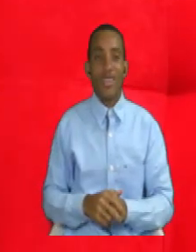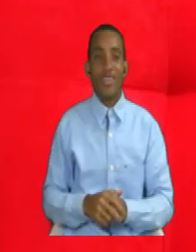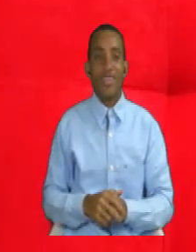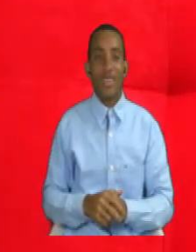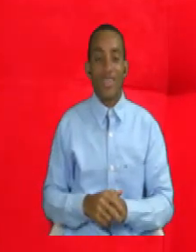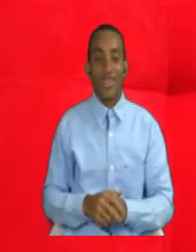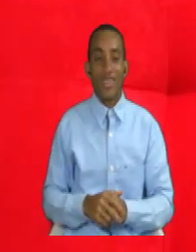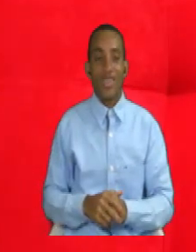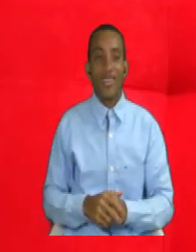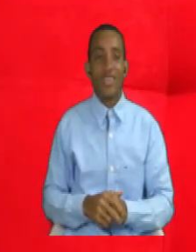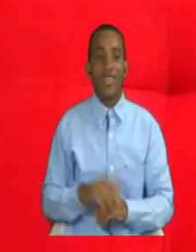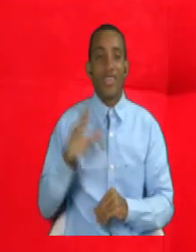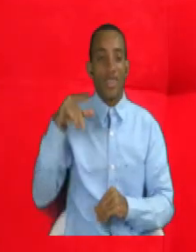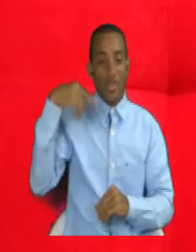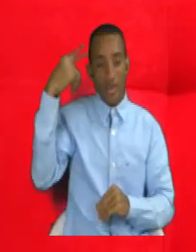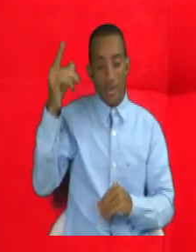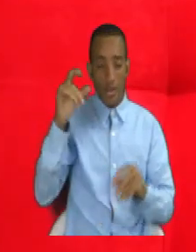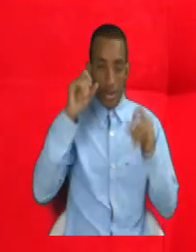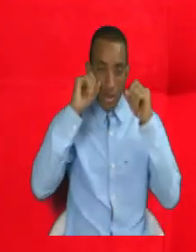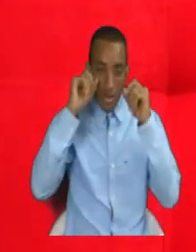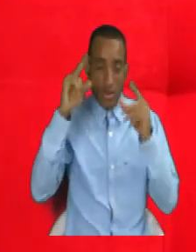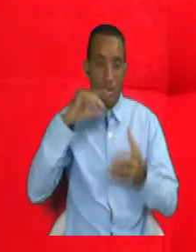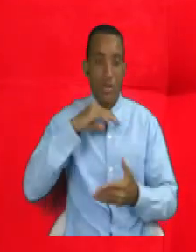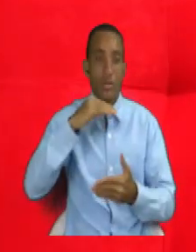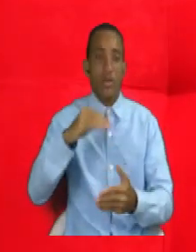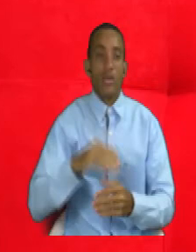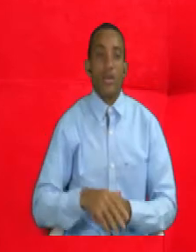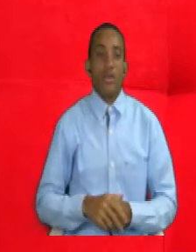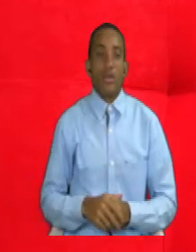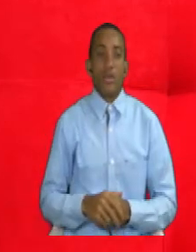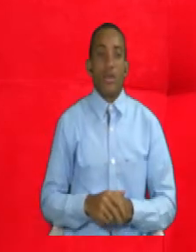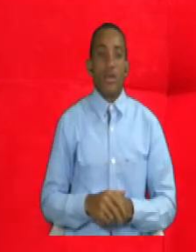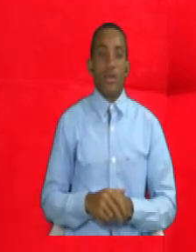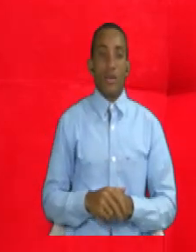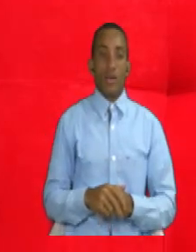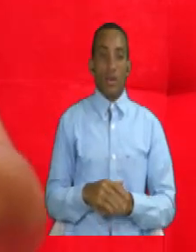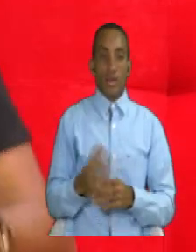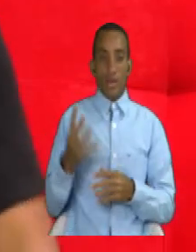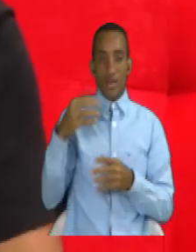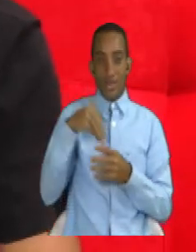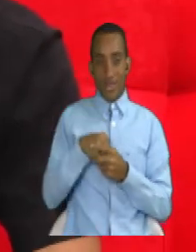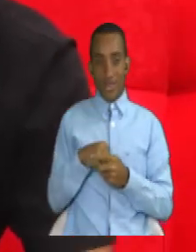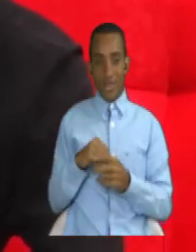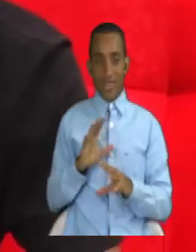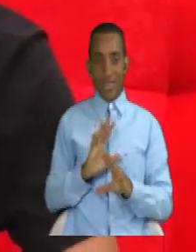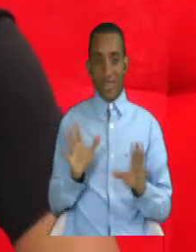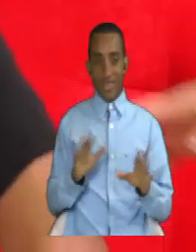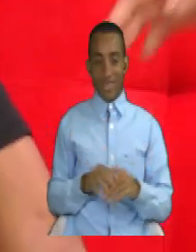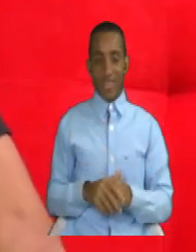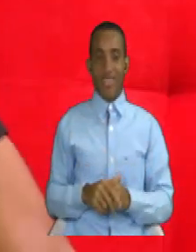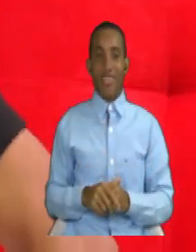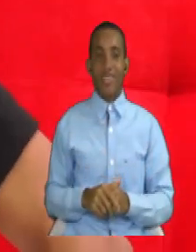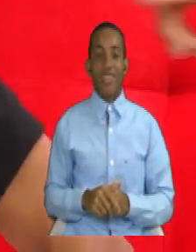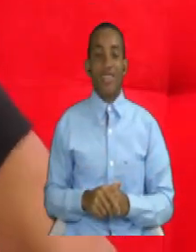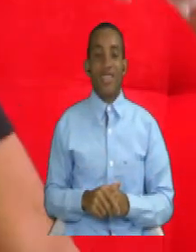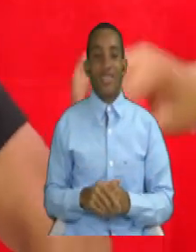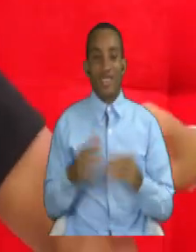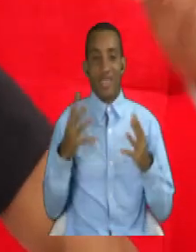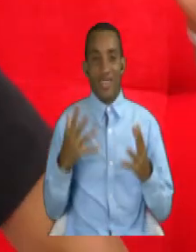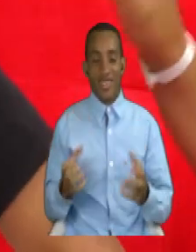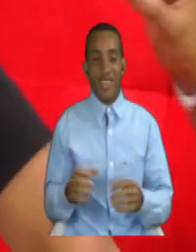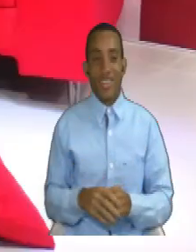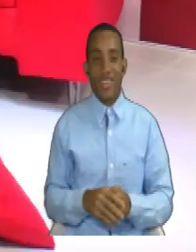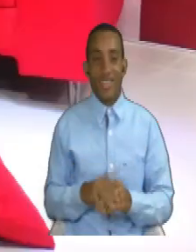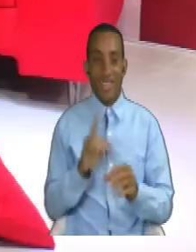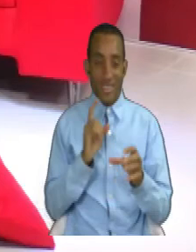otra, pero entonces ya para un televidente. Okay. Pero aquí hay un muchacho en el interno acá pidiéndome, no, sí, vamos a darla a... Que si quieres ganar, que participe.